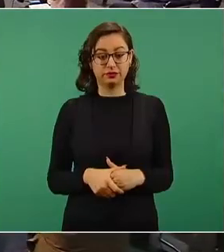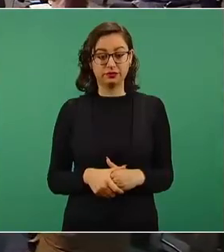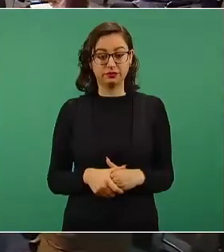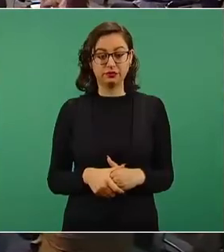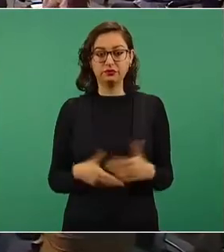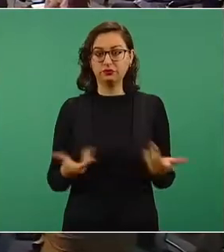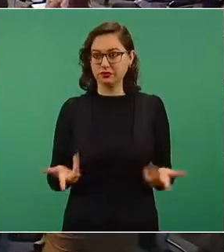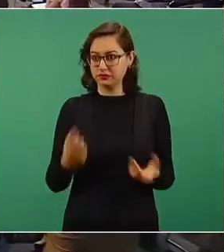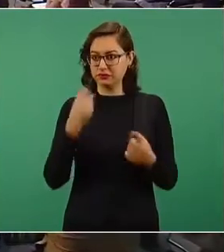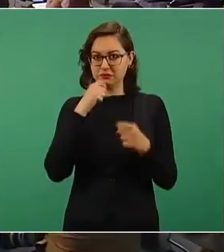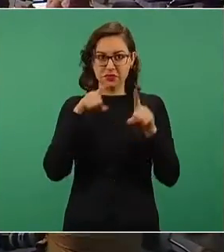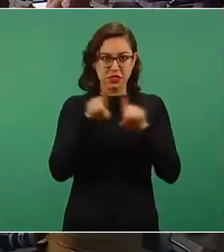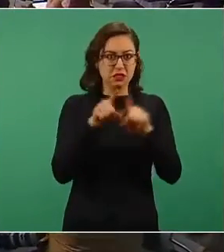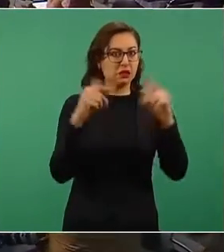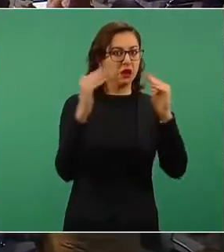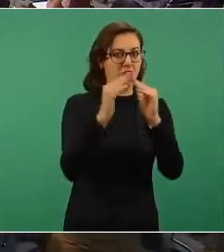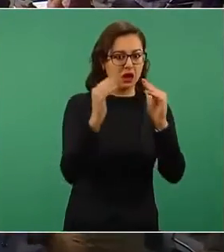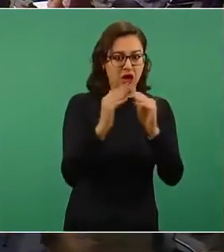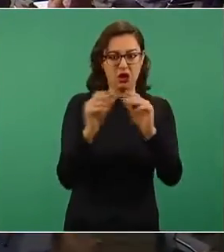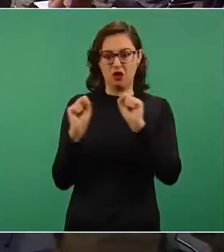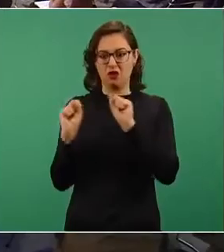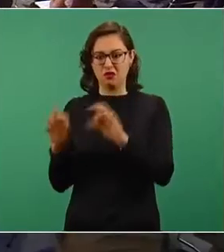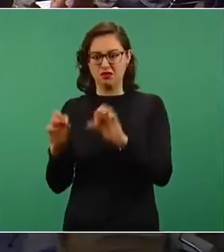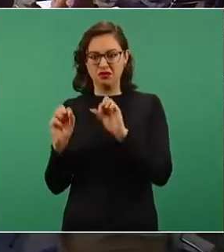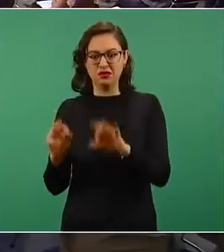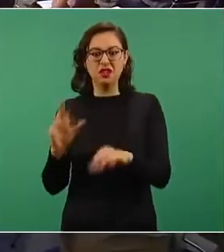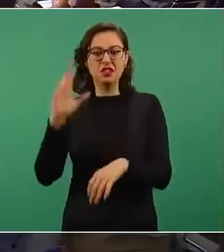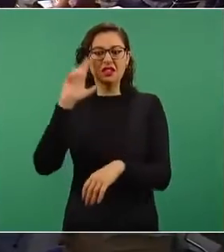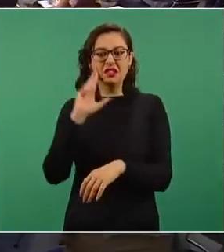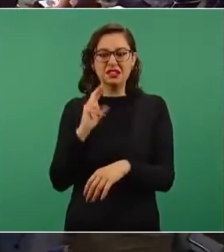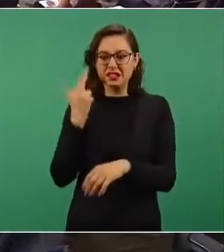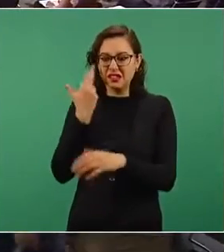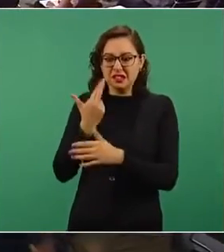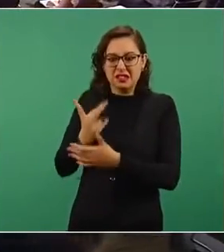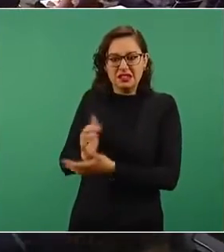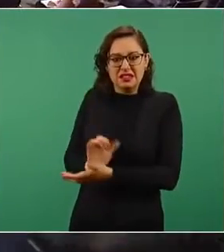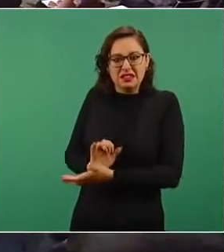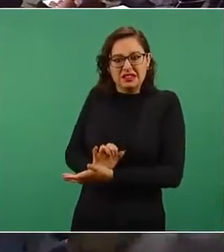las oficinas, consignas racistas.